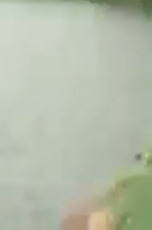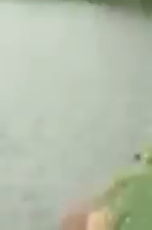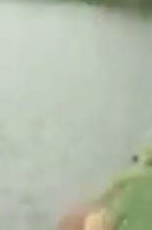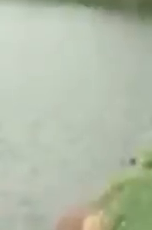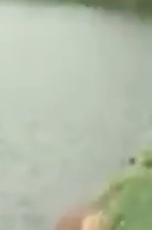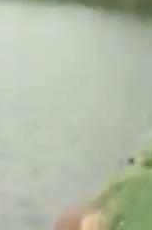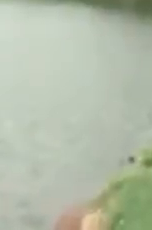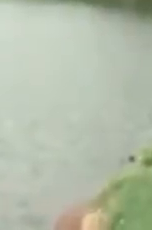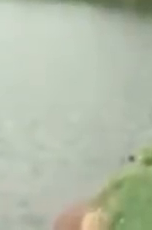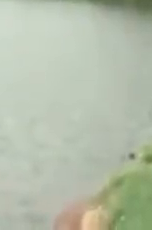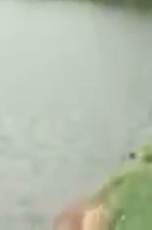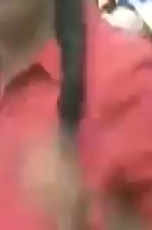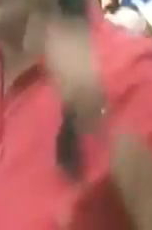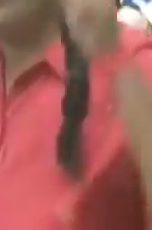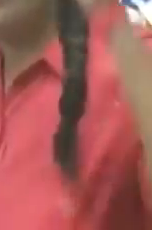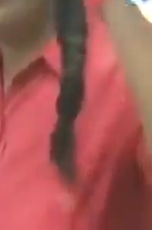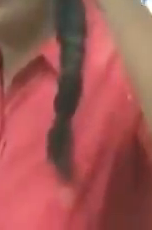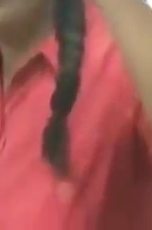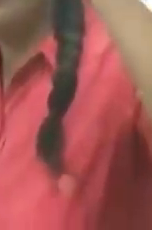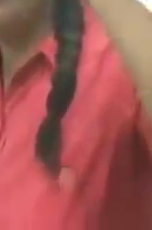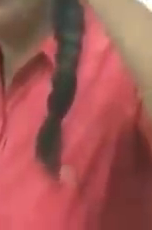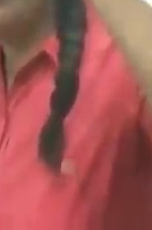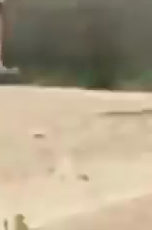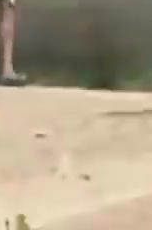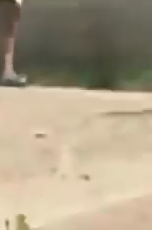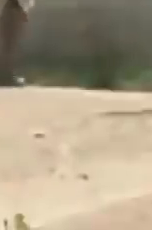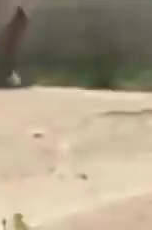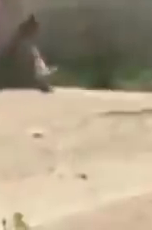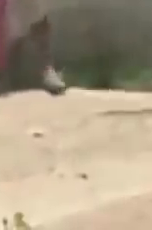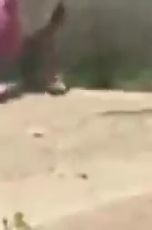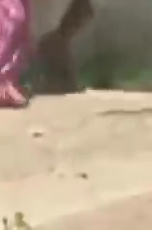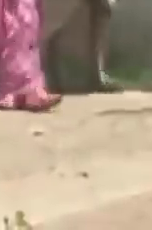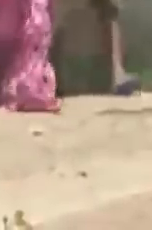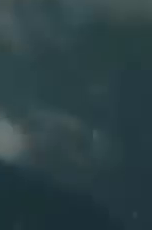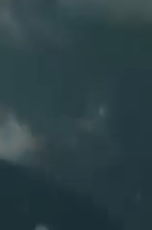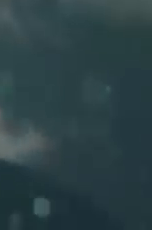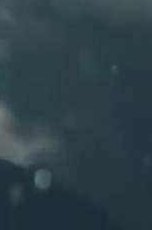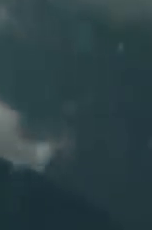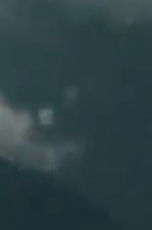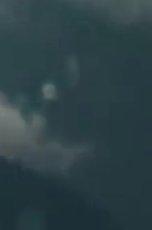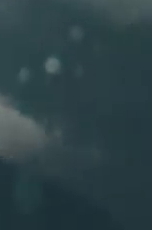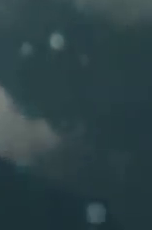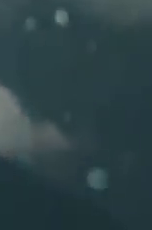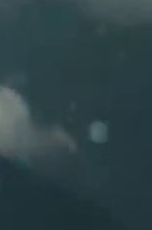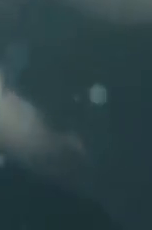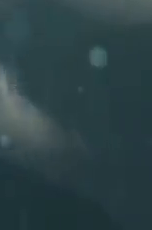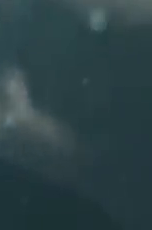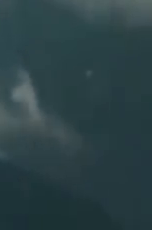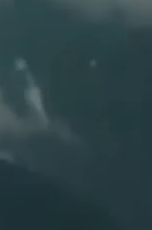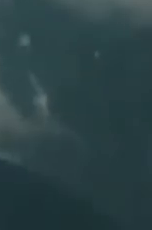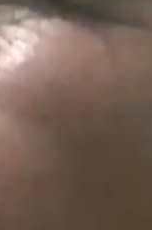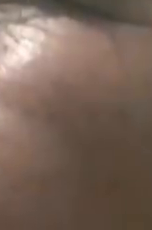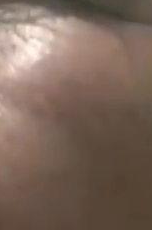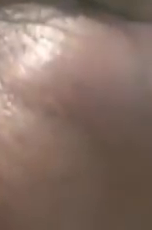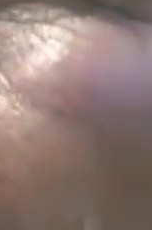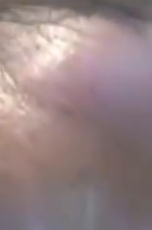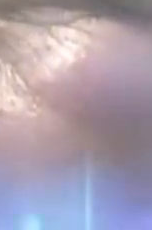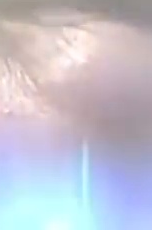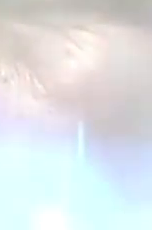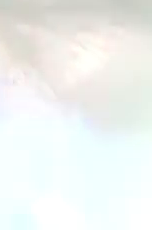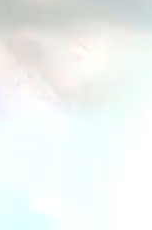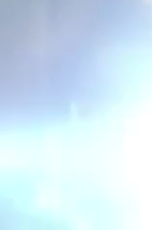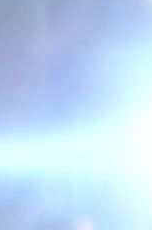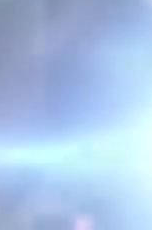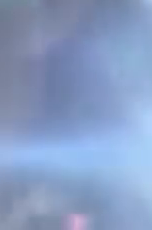positivo ser indio. Pasar de la discriminación, el racismo, la agresión a los pueblos indígenas al reconocimiento,